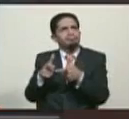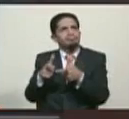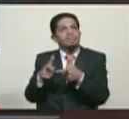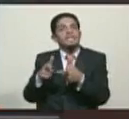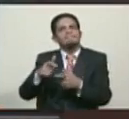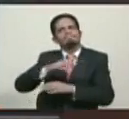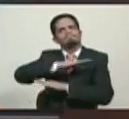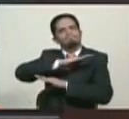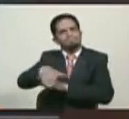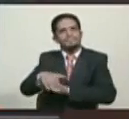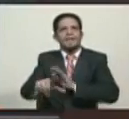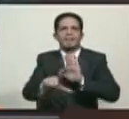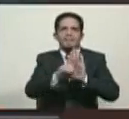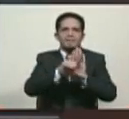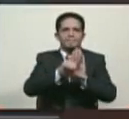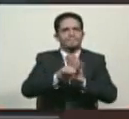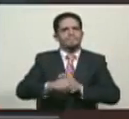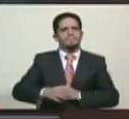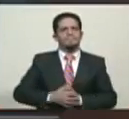peso de la ley.